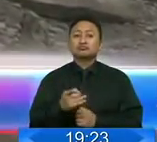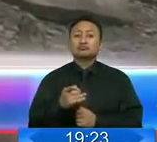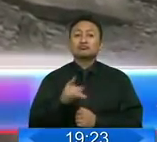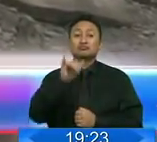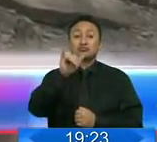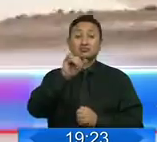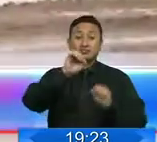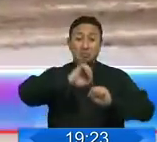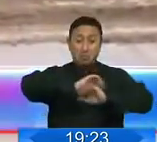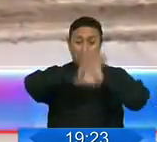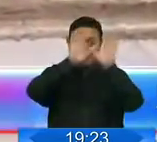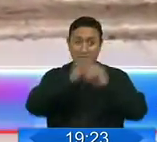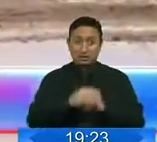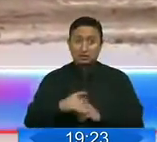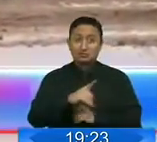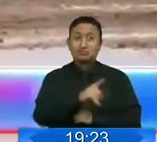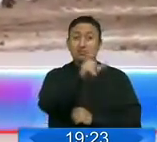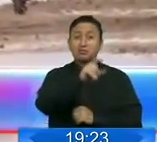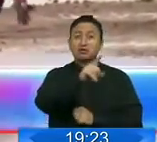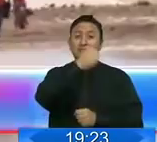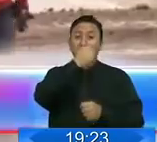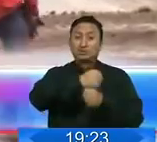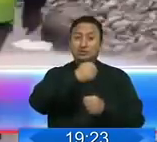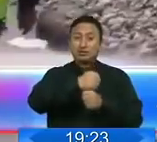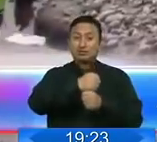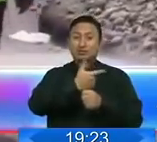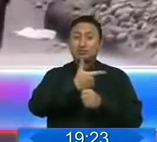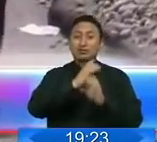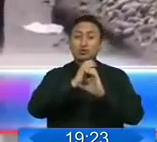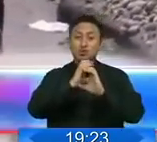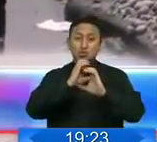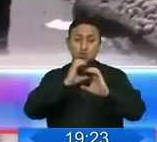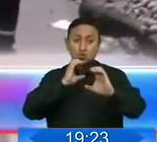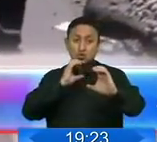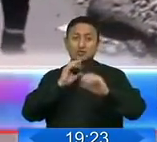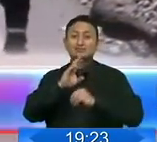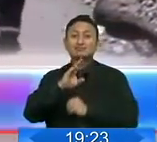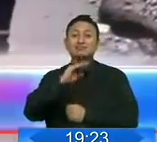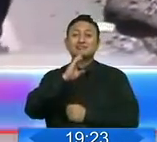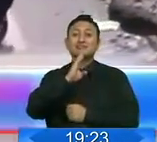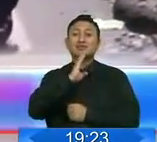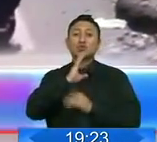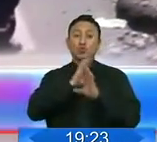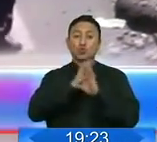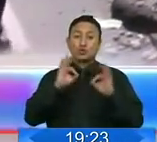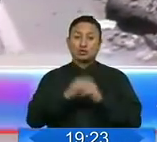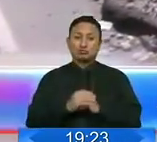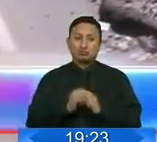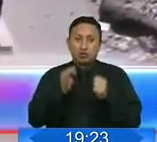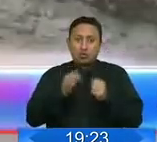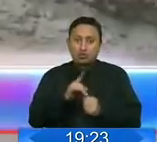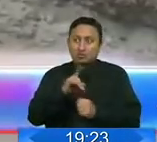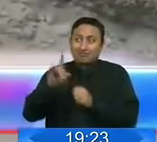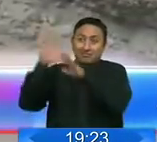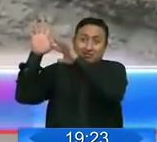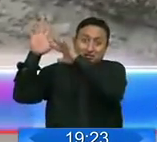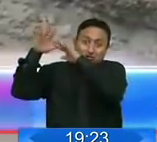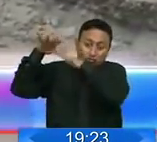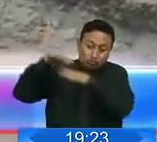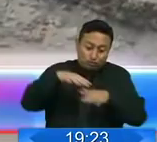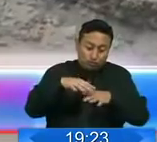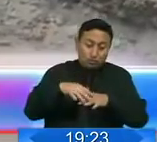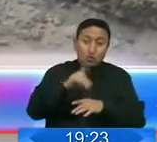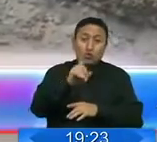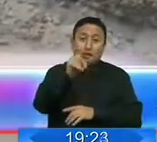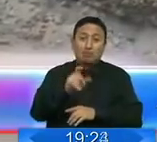sábado. Obreros de la empresa encargada de la instalación de tubería para el agua potable de Esmeraldas fueron sorprendidos por un deslave que terminó sepultando a uno